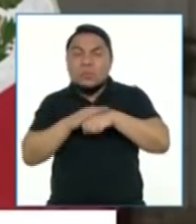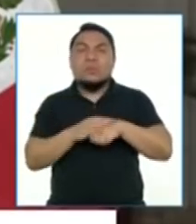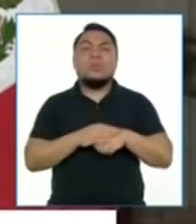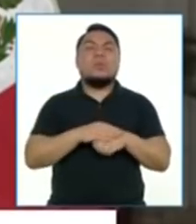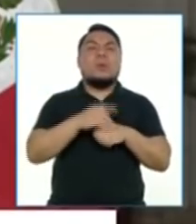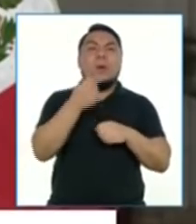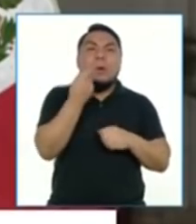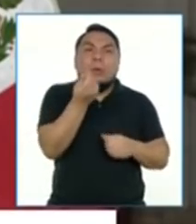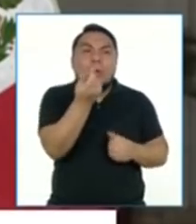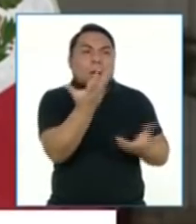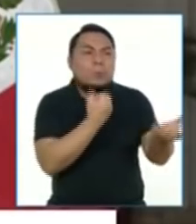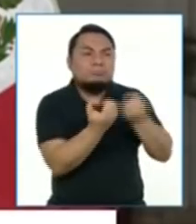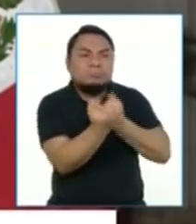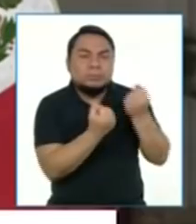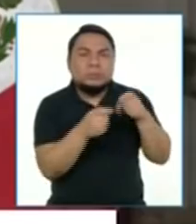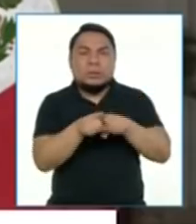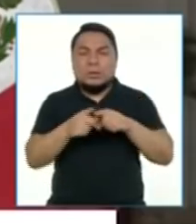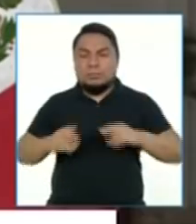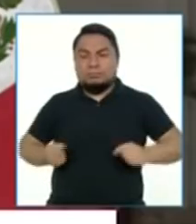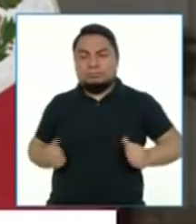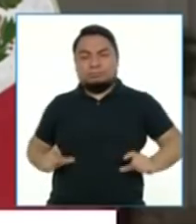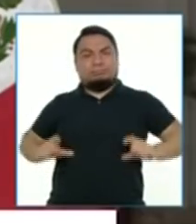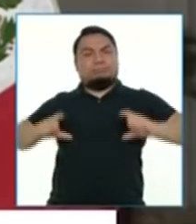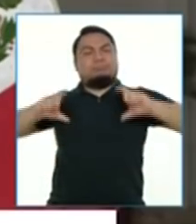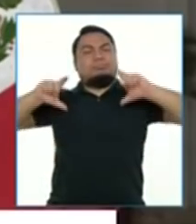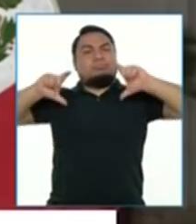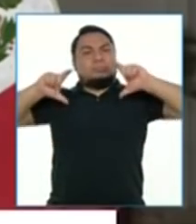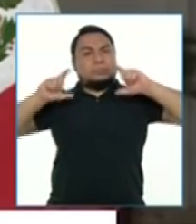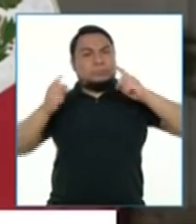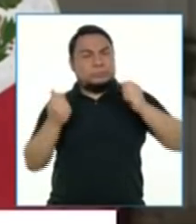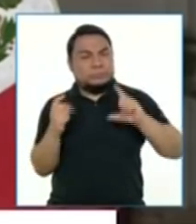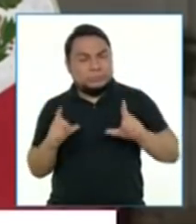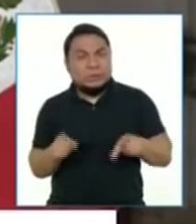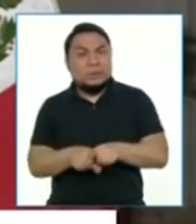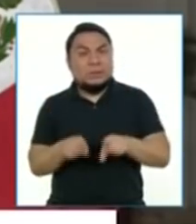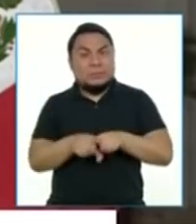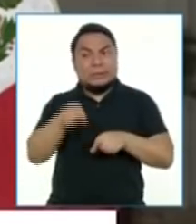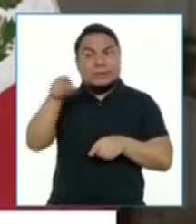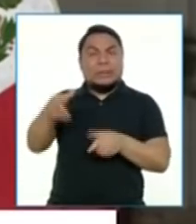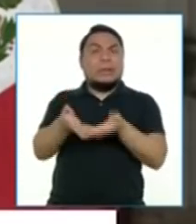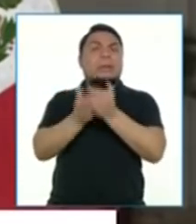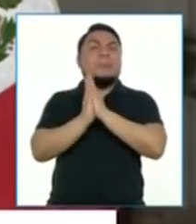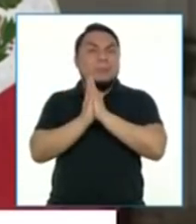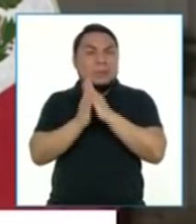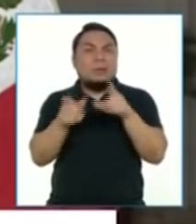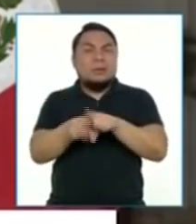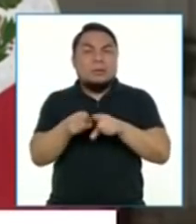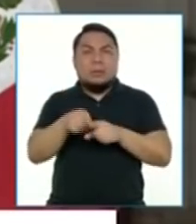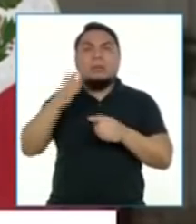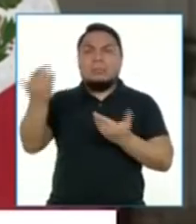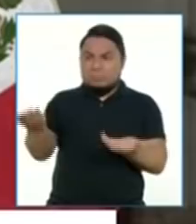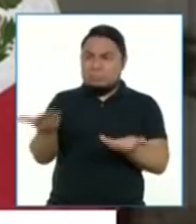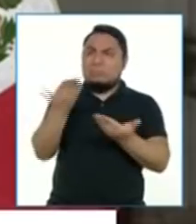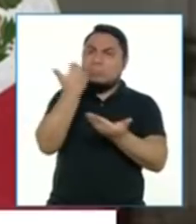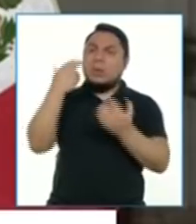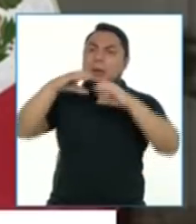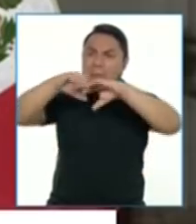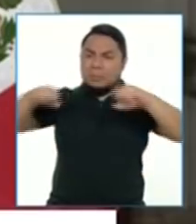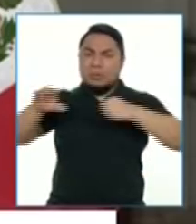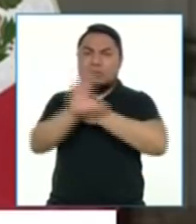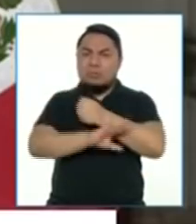versiones que se van a dar es grave porque este habla de un registro y como aparentemente se va a manipular para